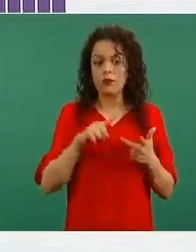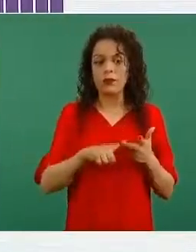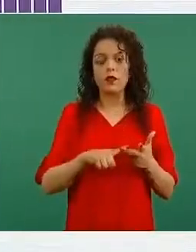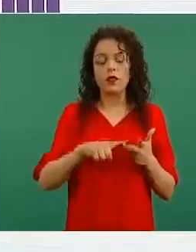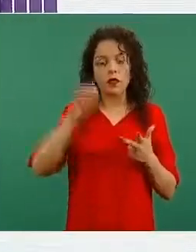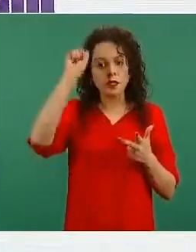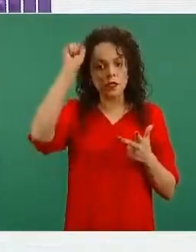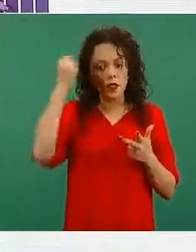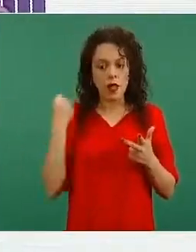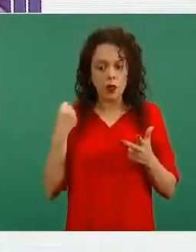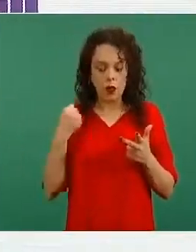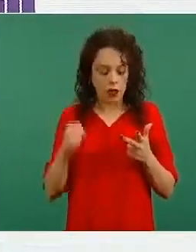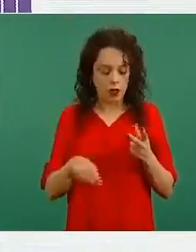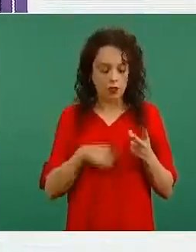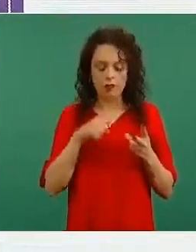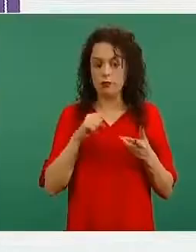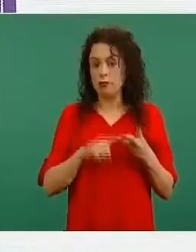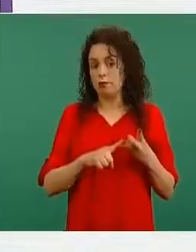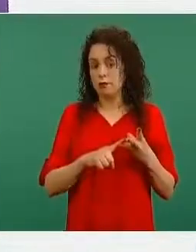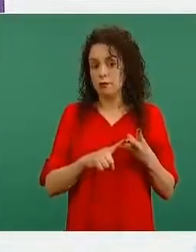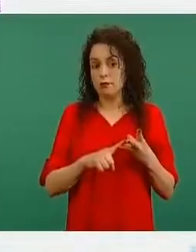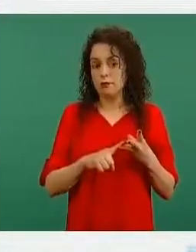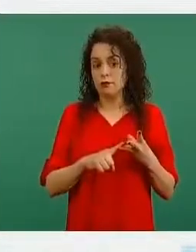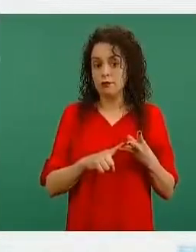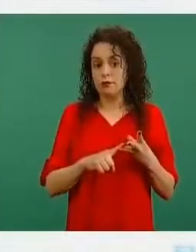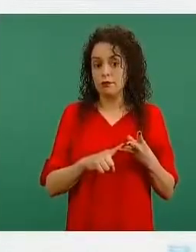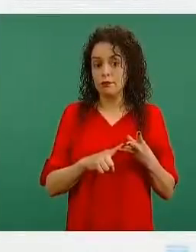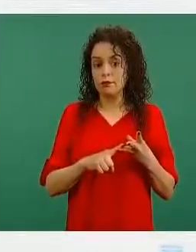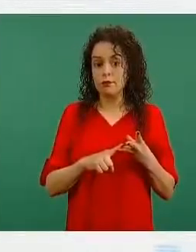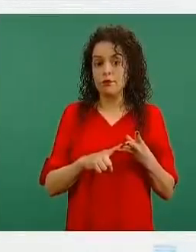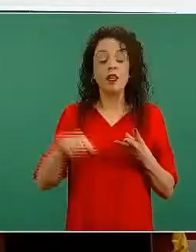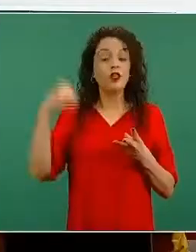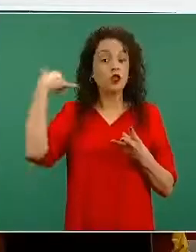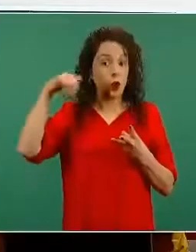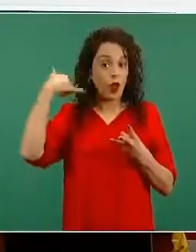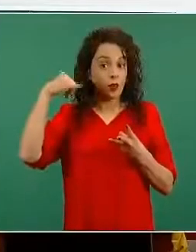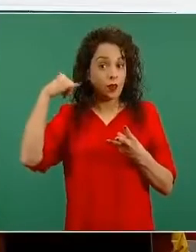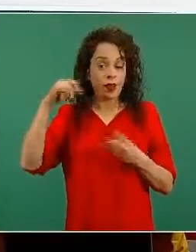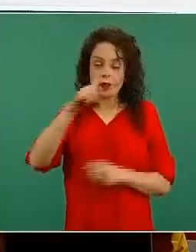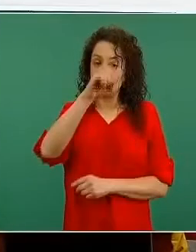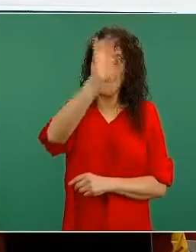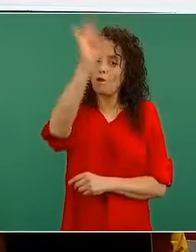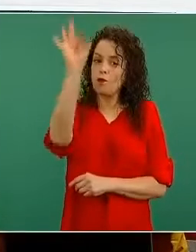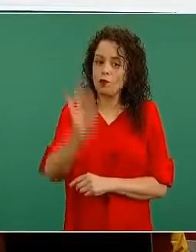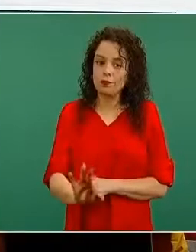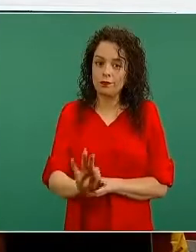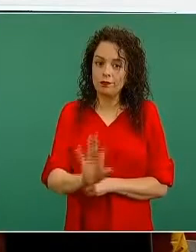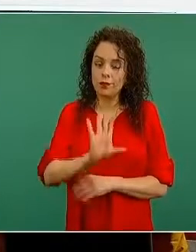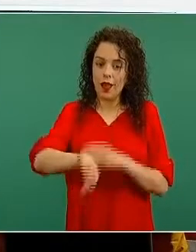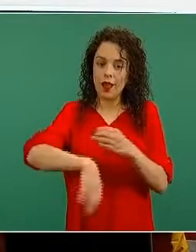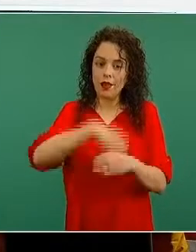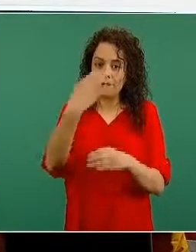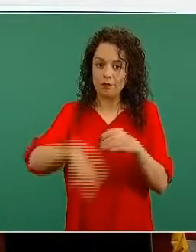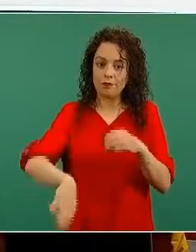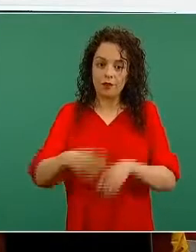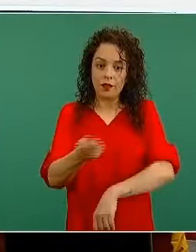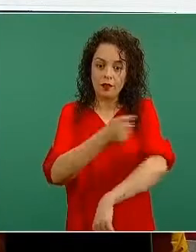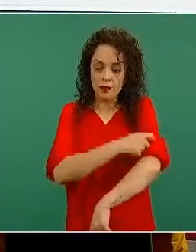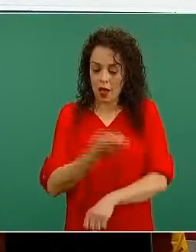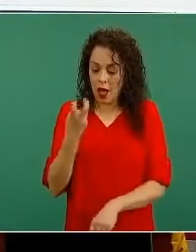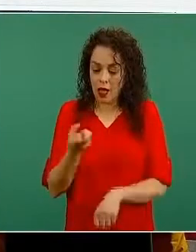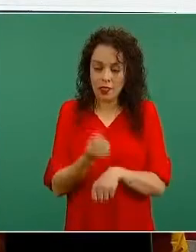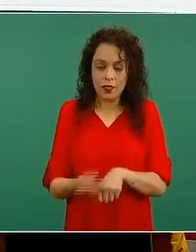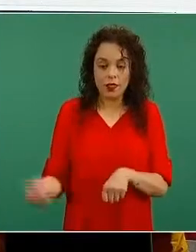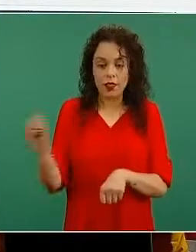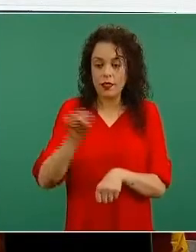Sinaloa y Yucatán. 100%. Se acabó la vacuna de esta semana. No